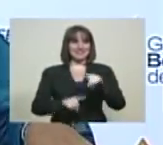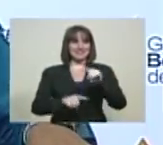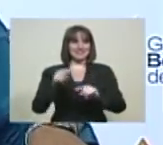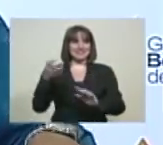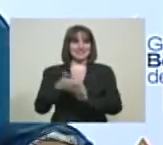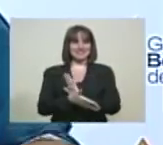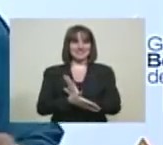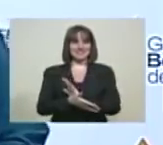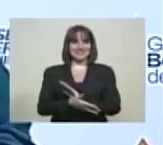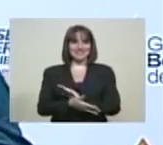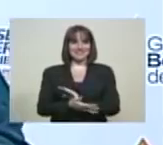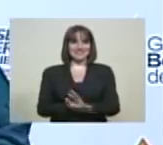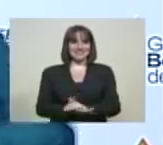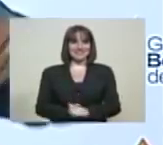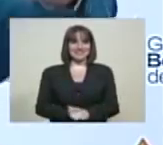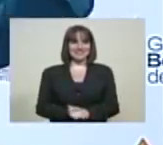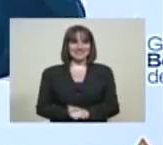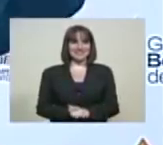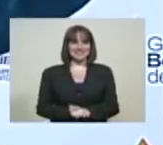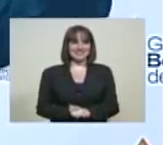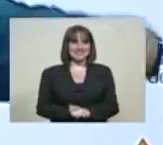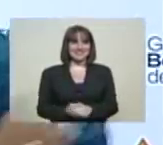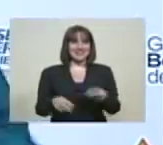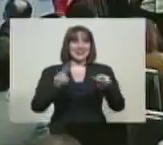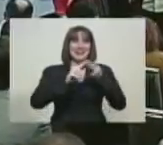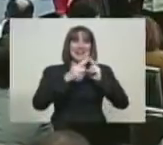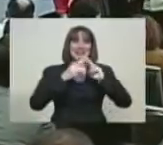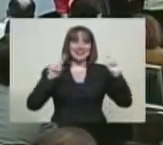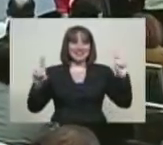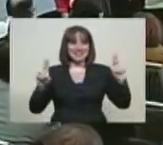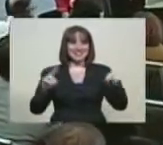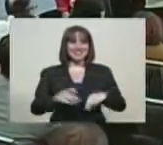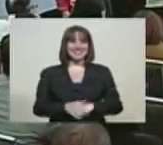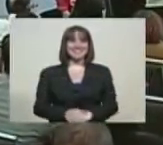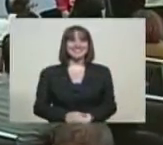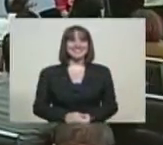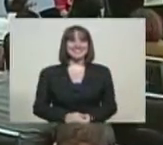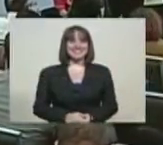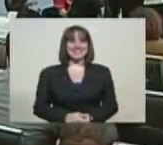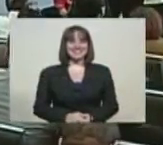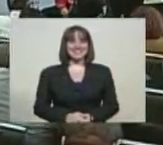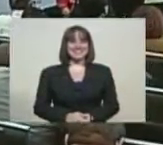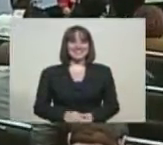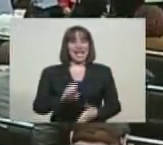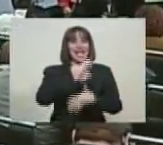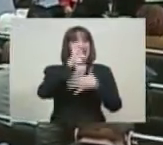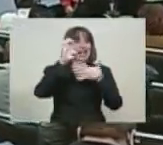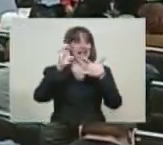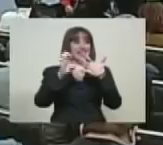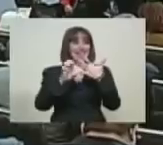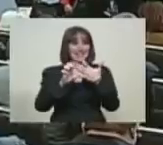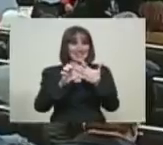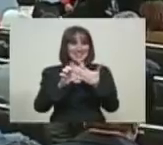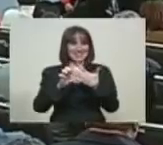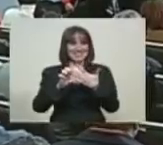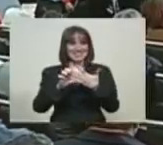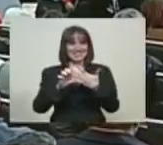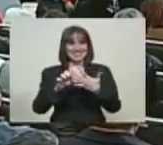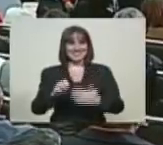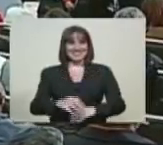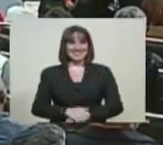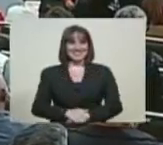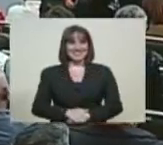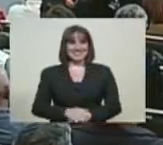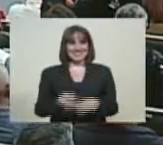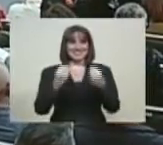venezuela profunda la paz el elemento vital conquistado y que